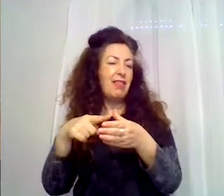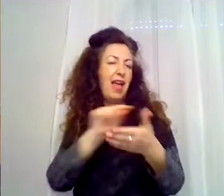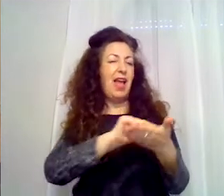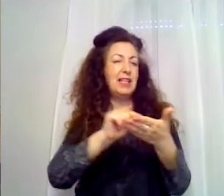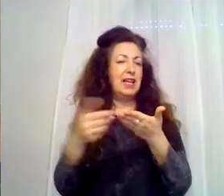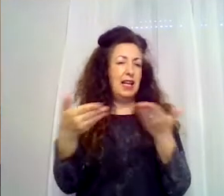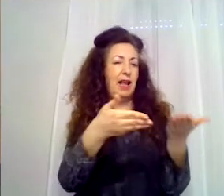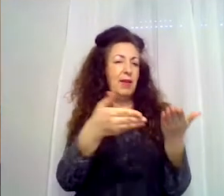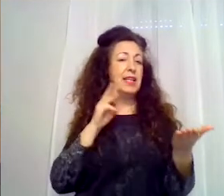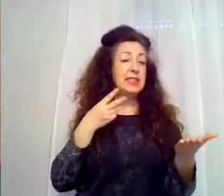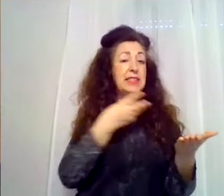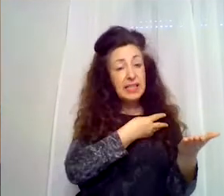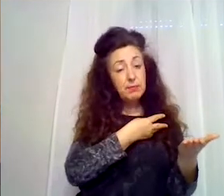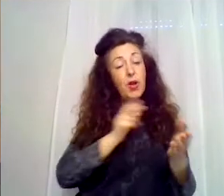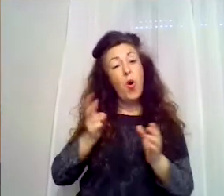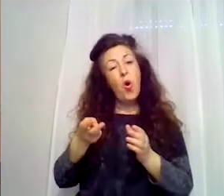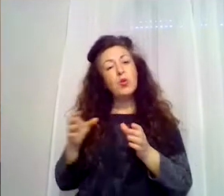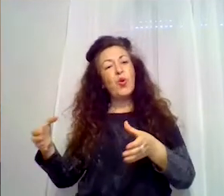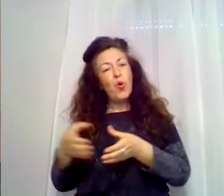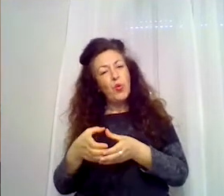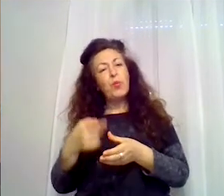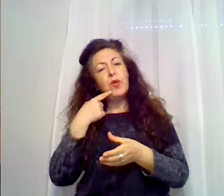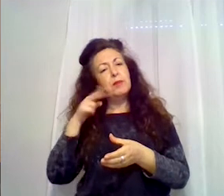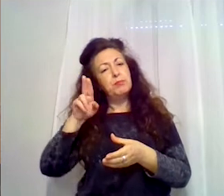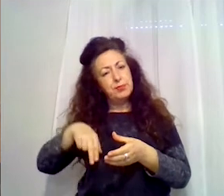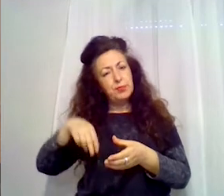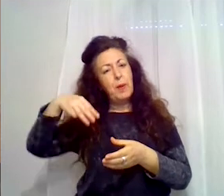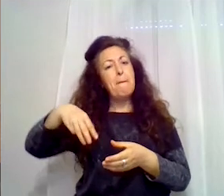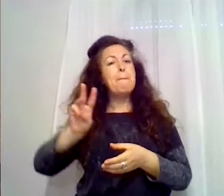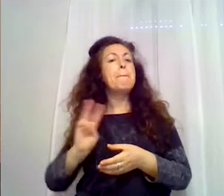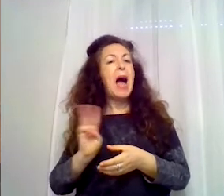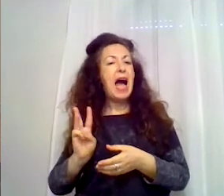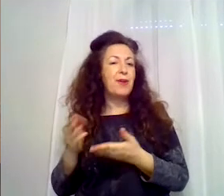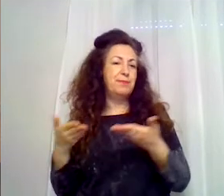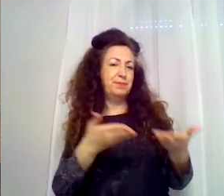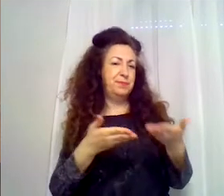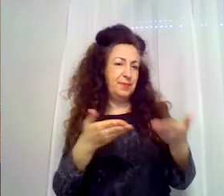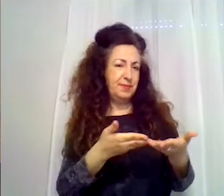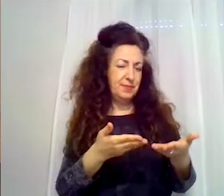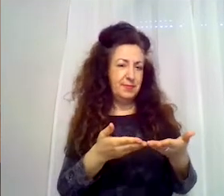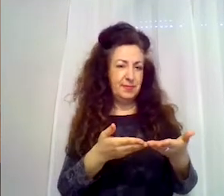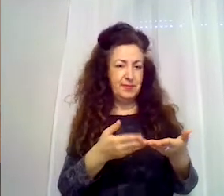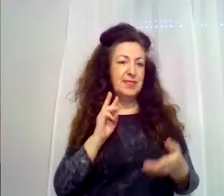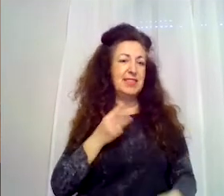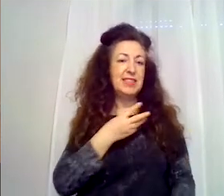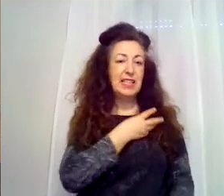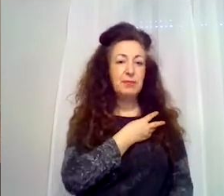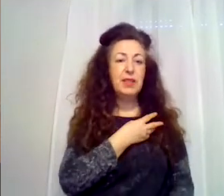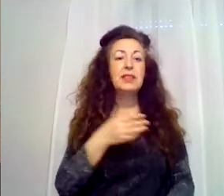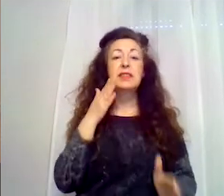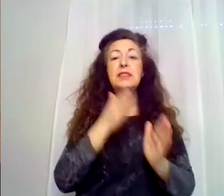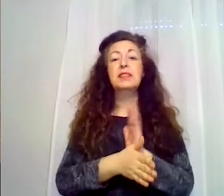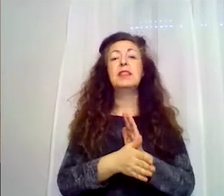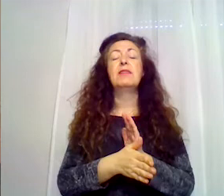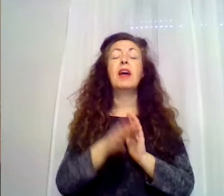de teatro nacido en Stratford y que no era nadie especial, sino simplemente un hombre de teatro, y que